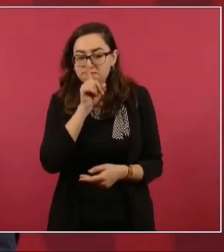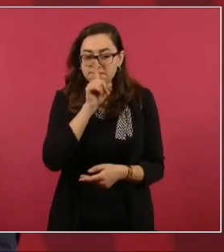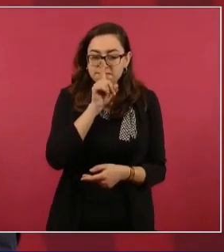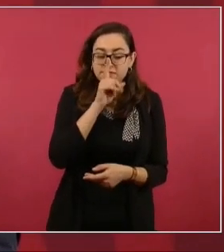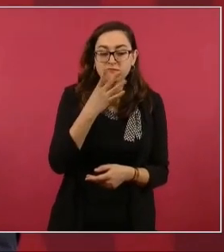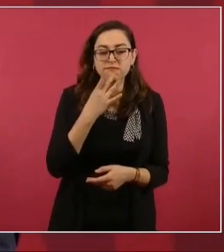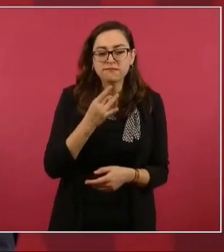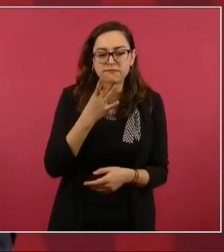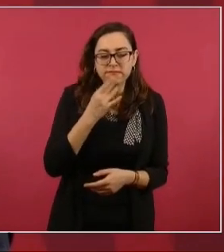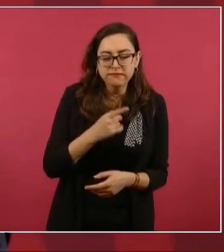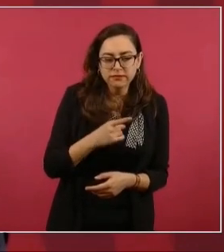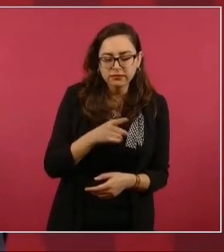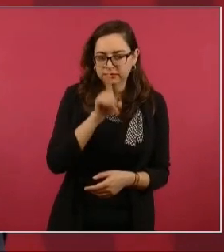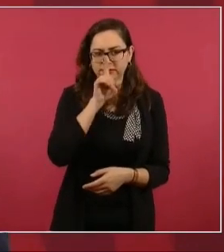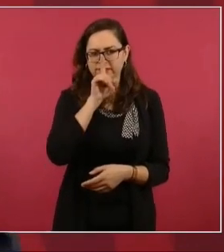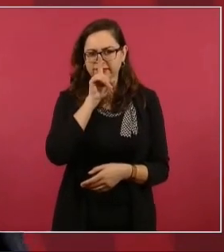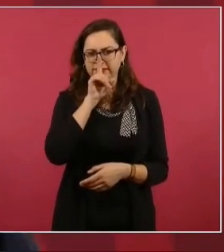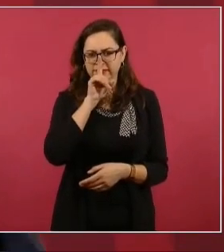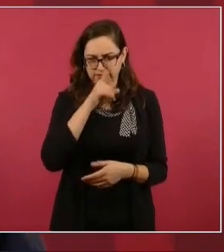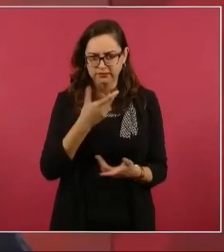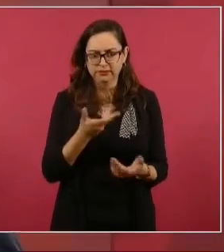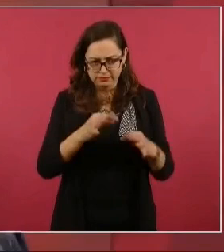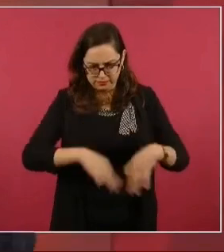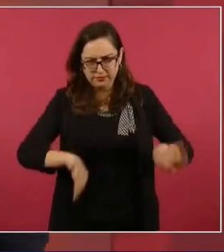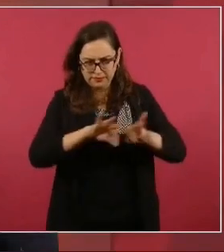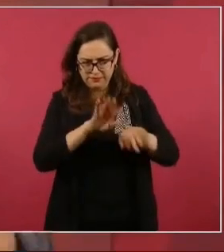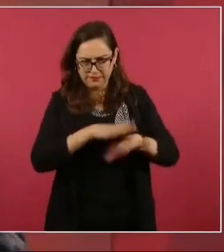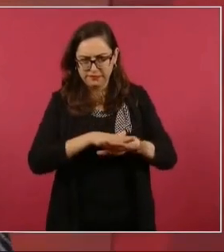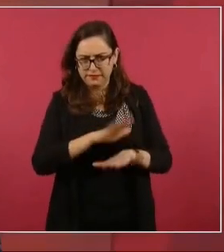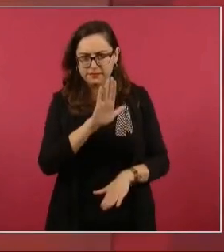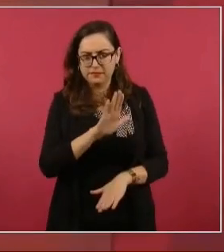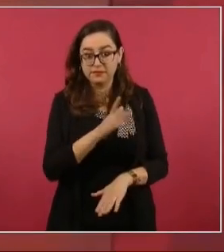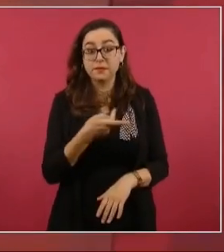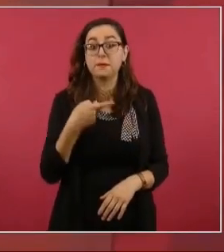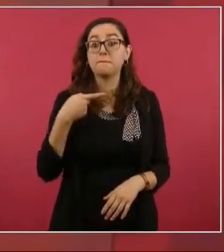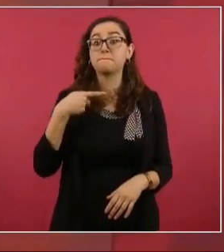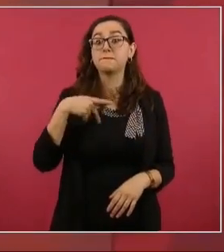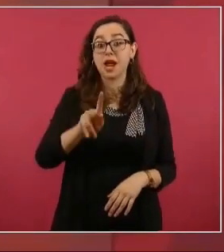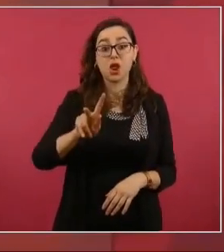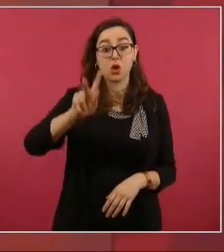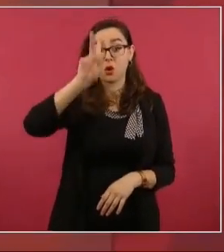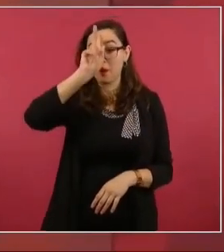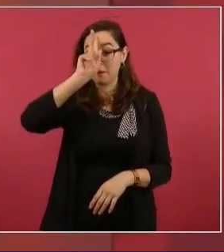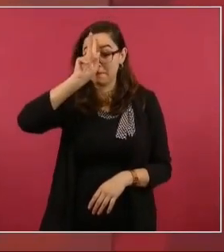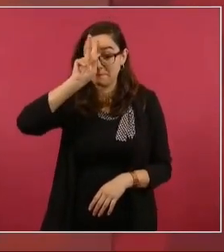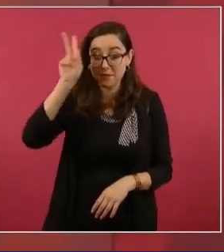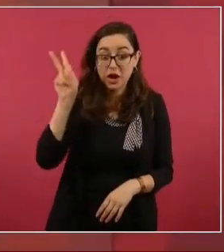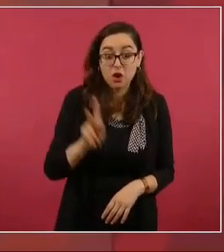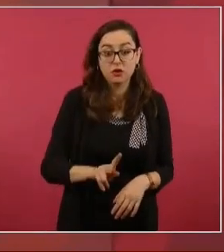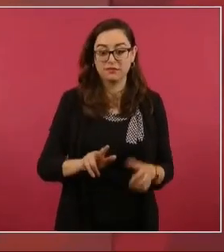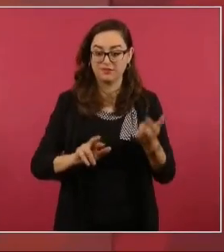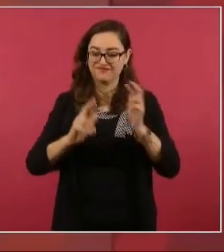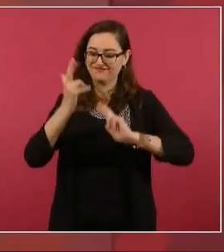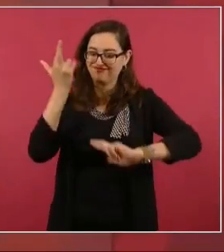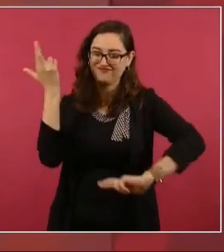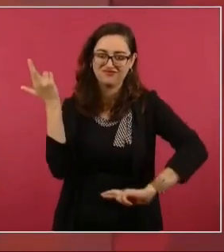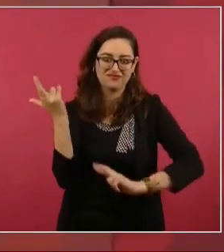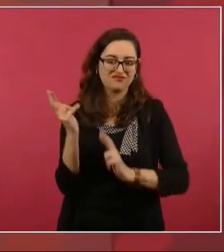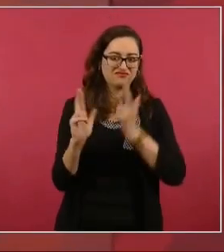pero la revolución fue un movimiento de masas, donde perdieron la vida 1 millón de